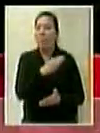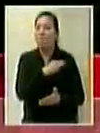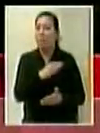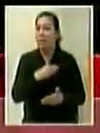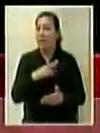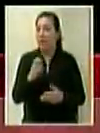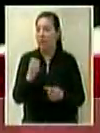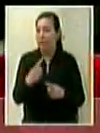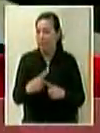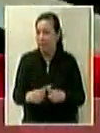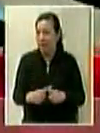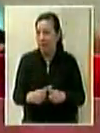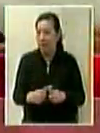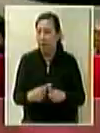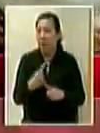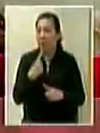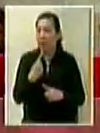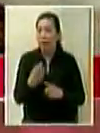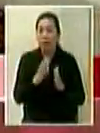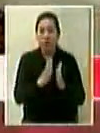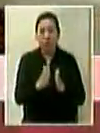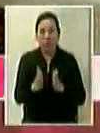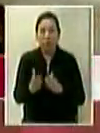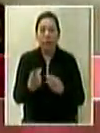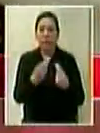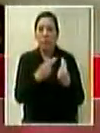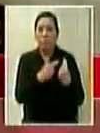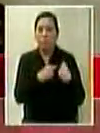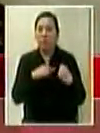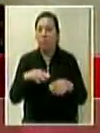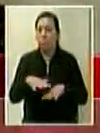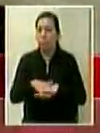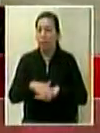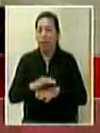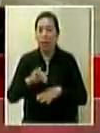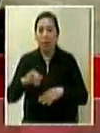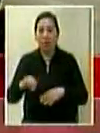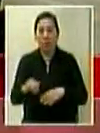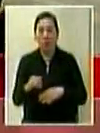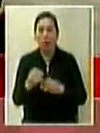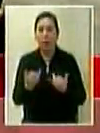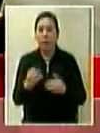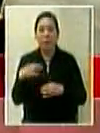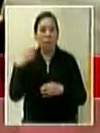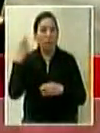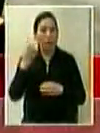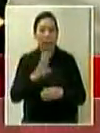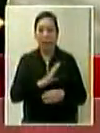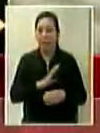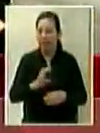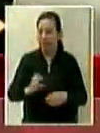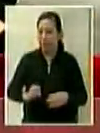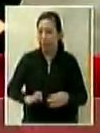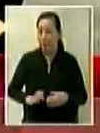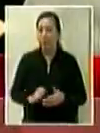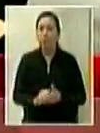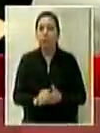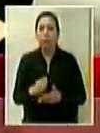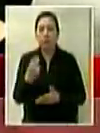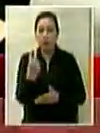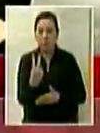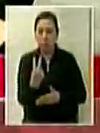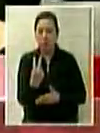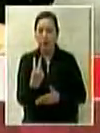Ministerio de Relaciones Exteriores es el organismo encargado de planificar y ejecutar esta política de Estado.